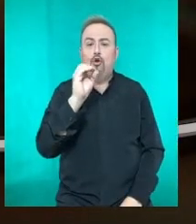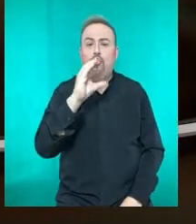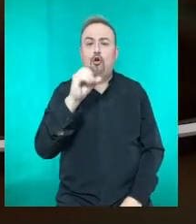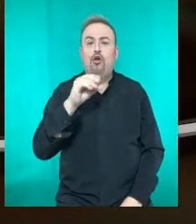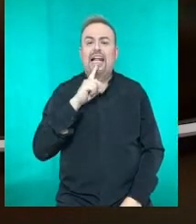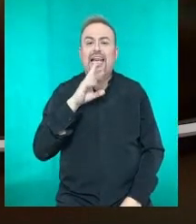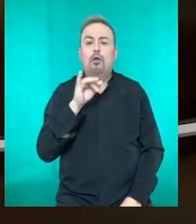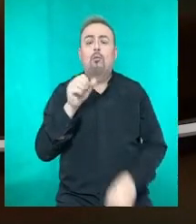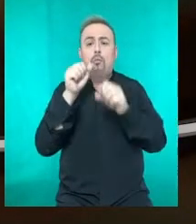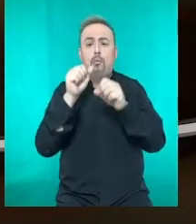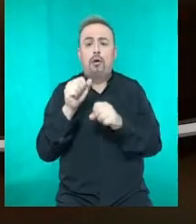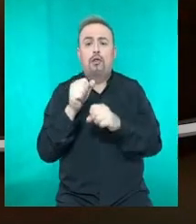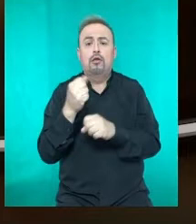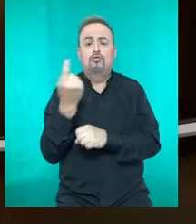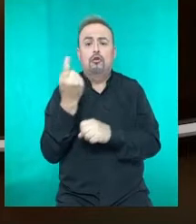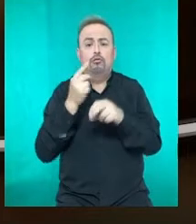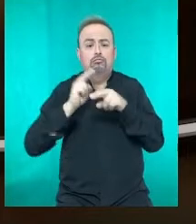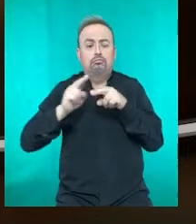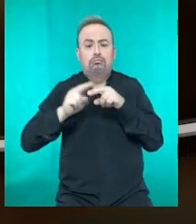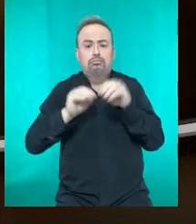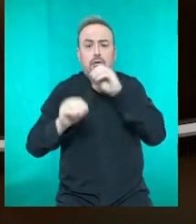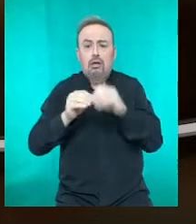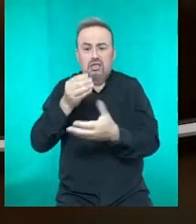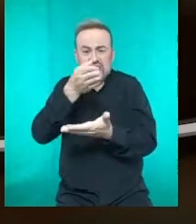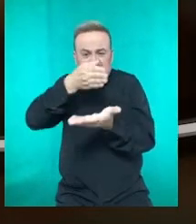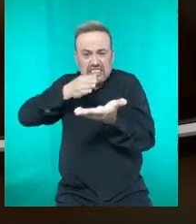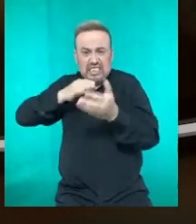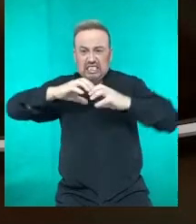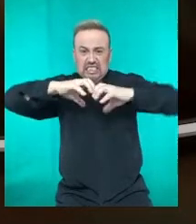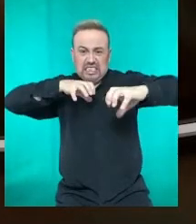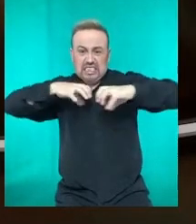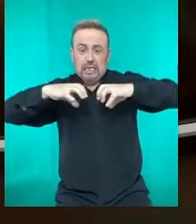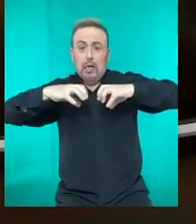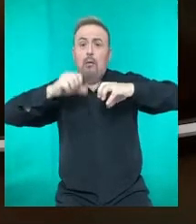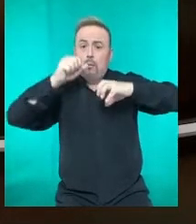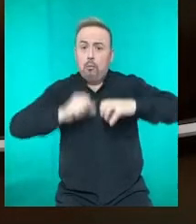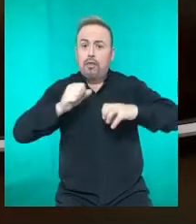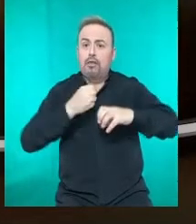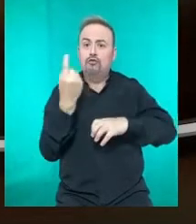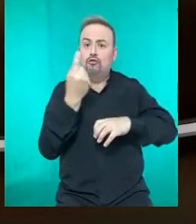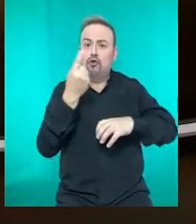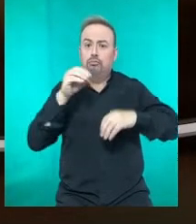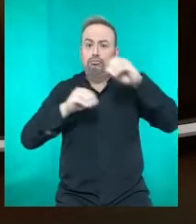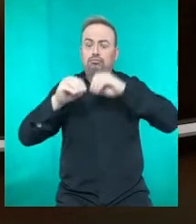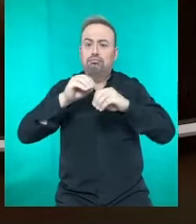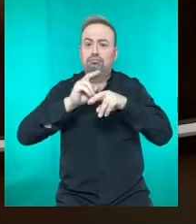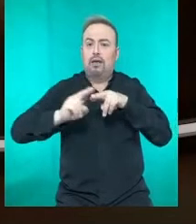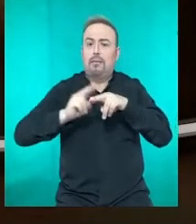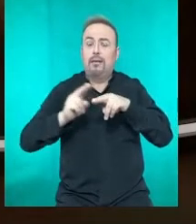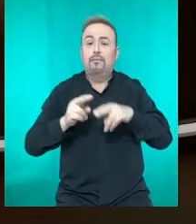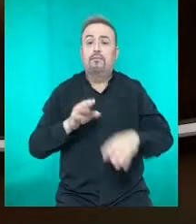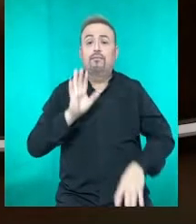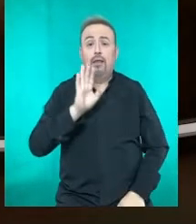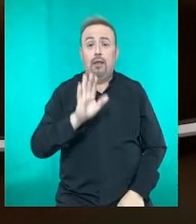autorreparable, self-healing concrete, y en el caso de este elemento hay algo muy atractivo. No es que el concreto per se